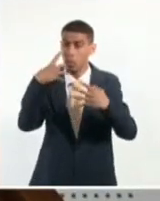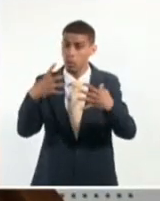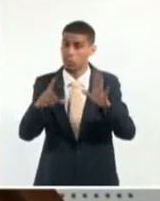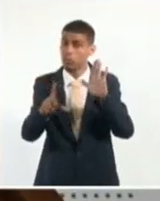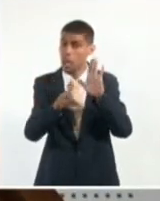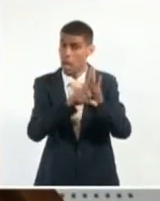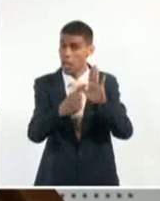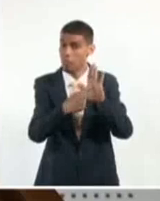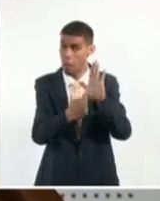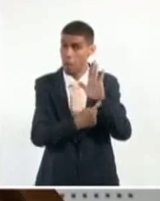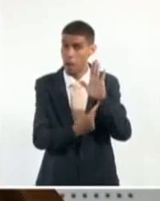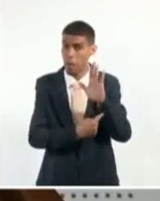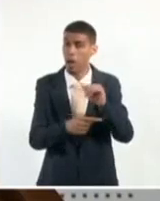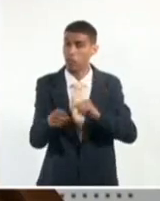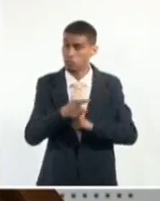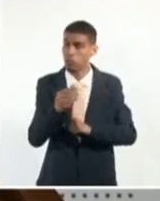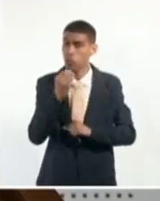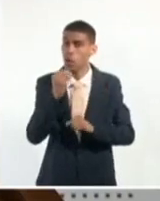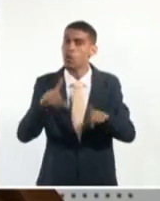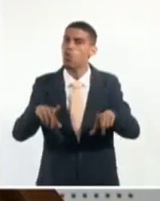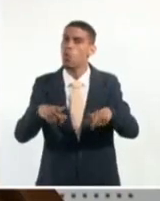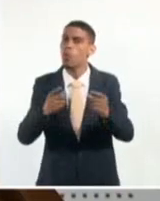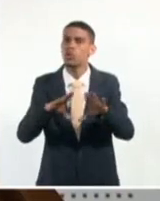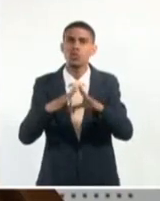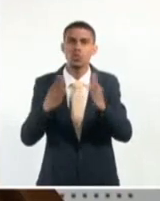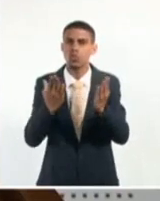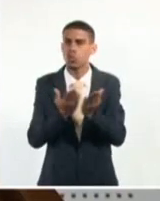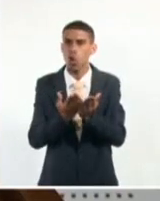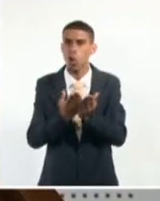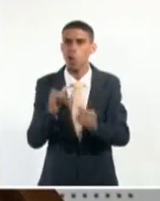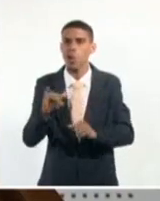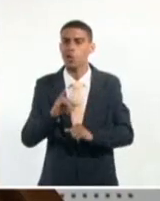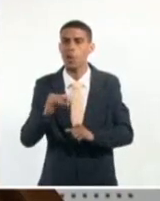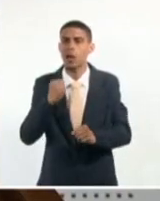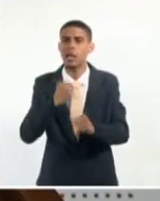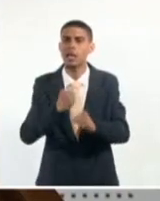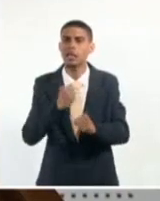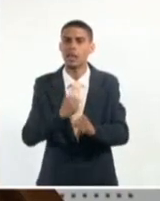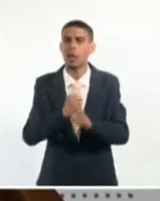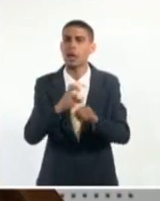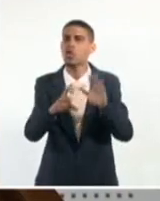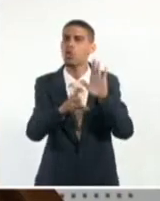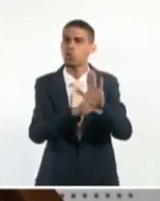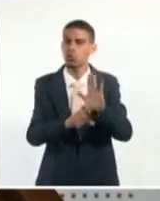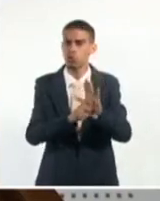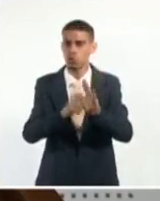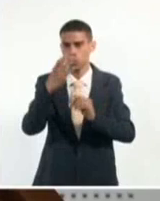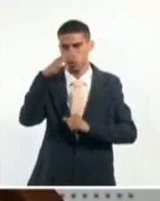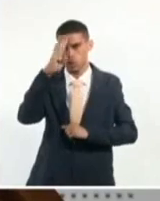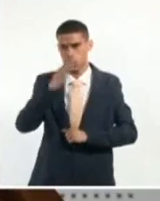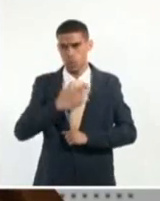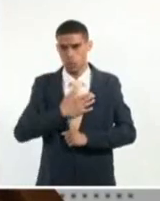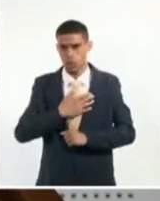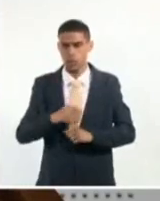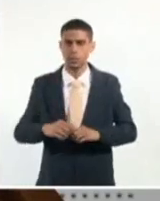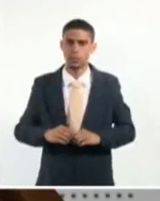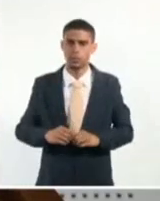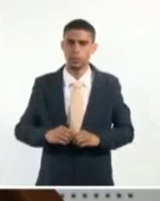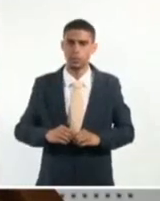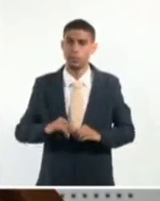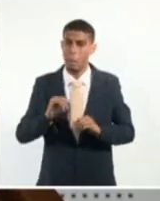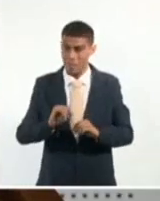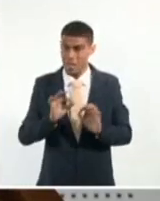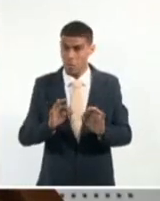ha permitido el cumplimiento de todas las disposiciones transitorias de la Constitución de la República, contar con las